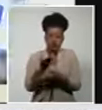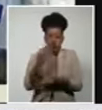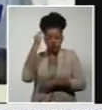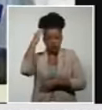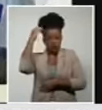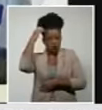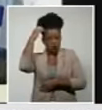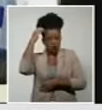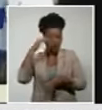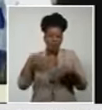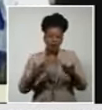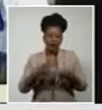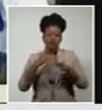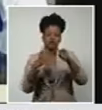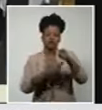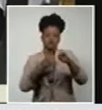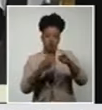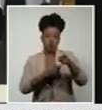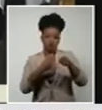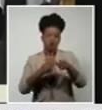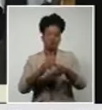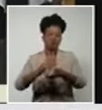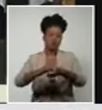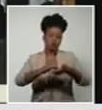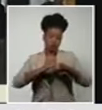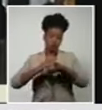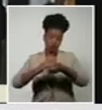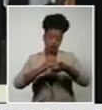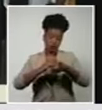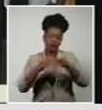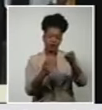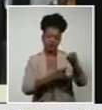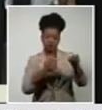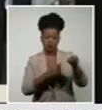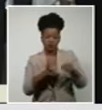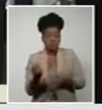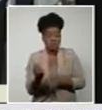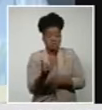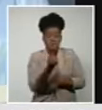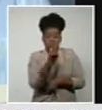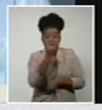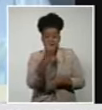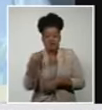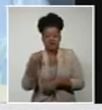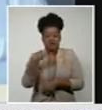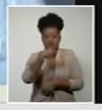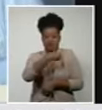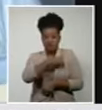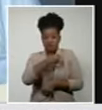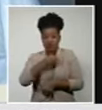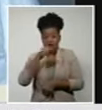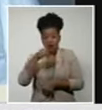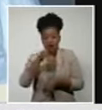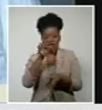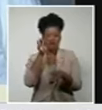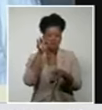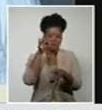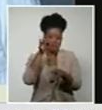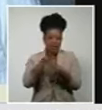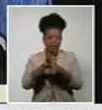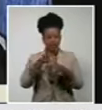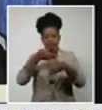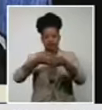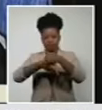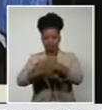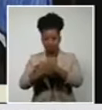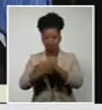para el enfrentamiento a la COVID-19. Era la primera vez que médicos de este archipiélago internacionalista llegaban a